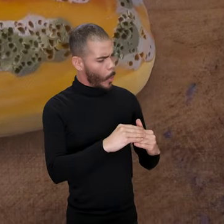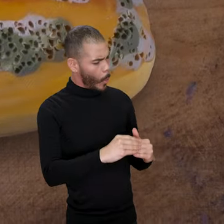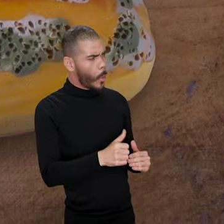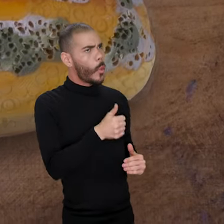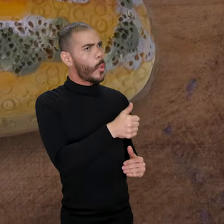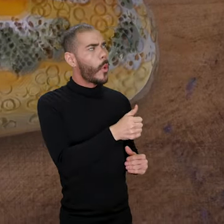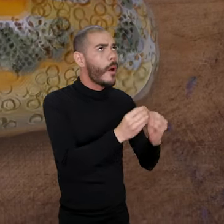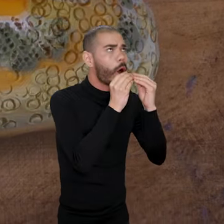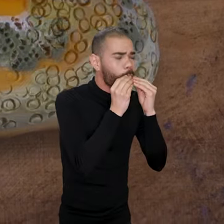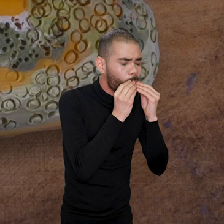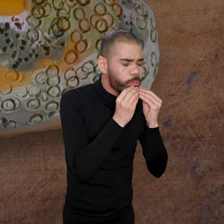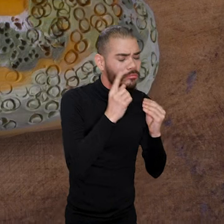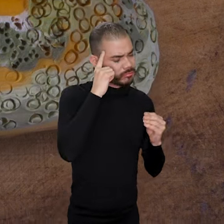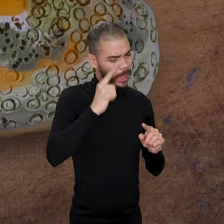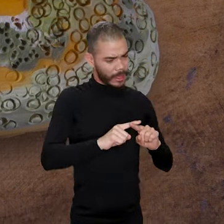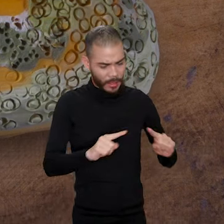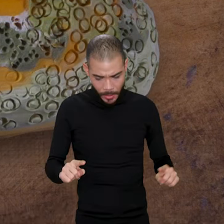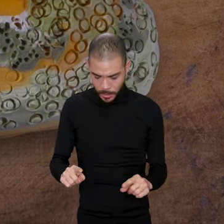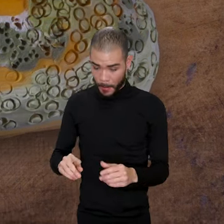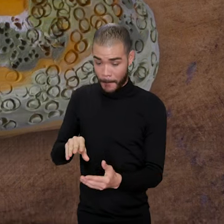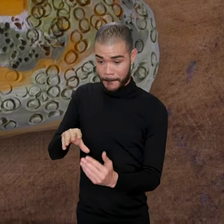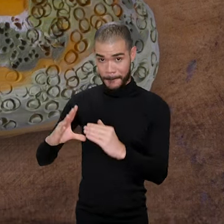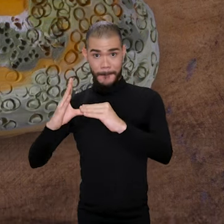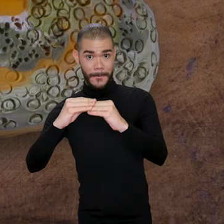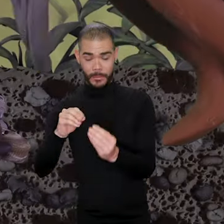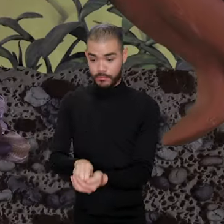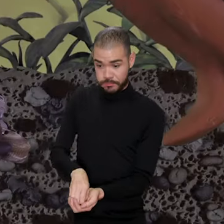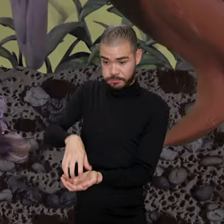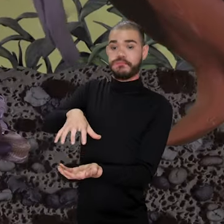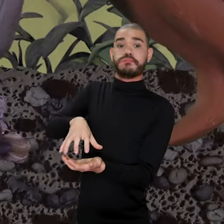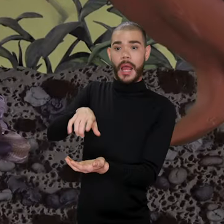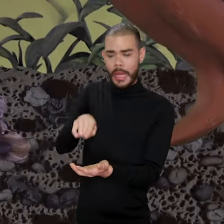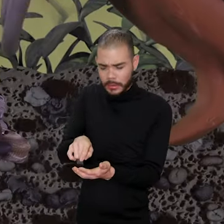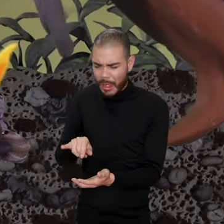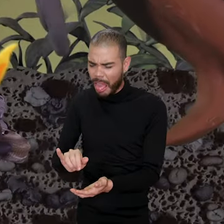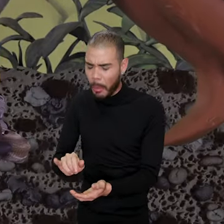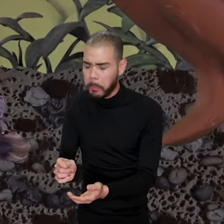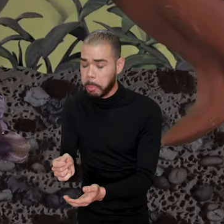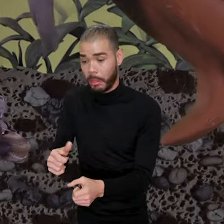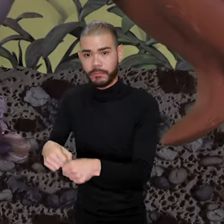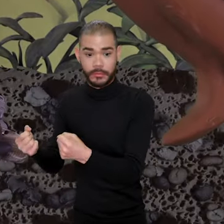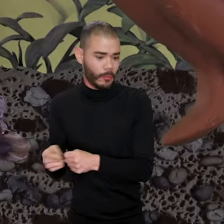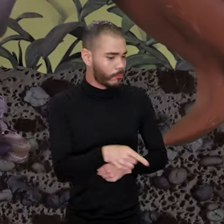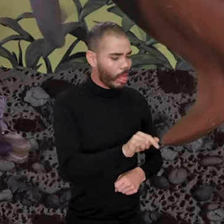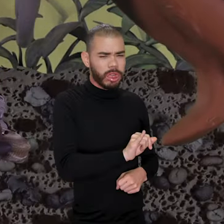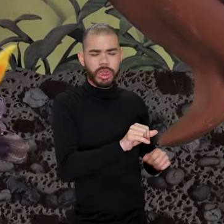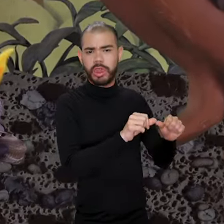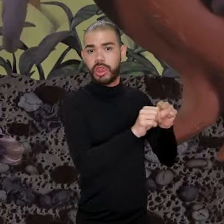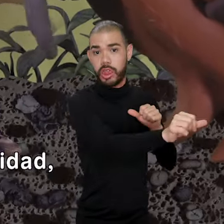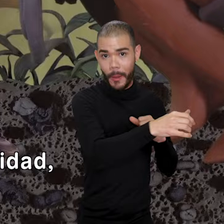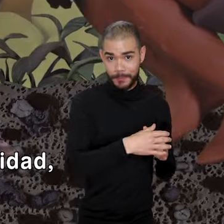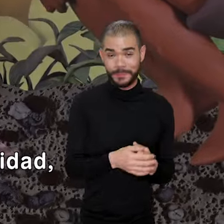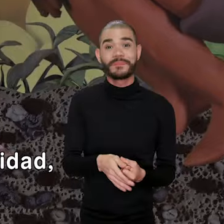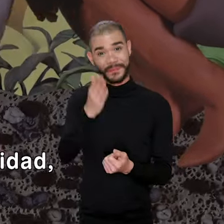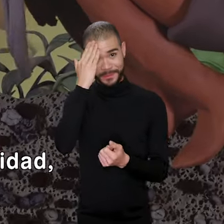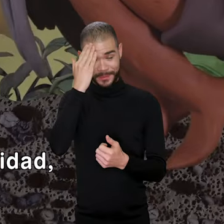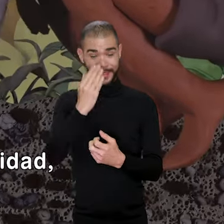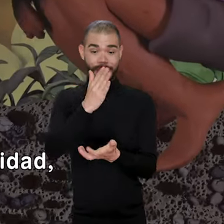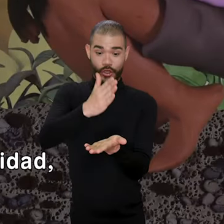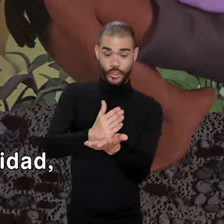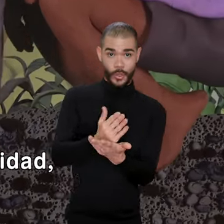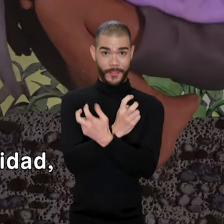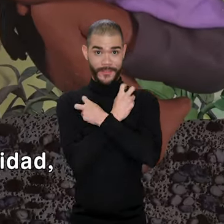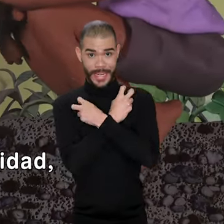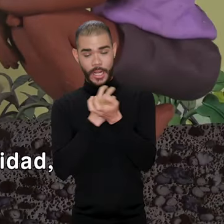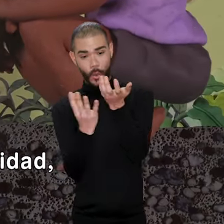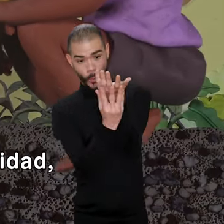pan de trigo, se conserva por meses sin dañarse. El mortífero veneno extraído de la yuca brava, que tras servirse